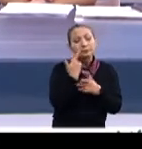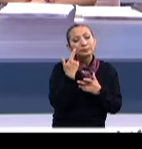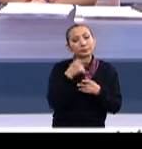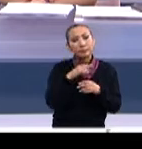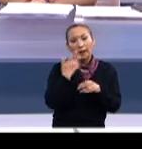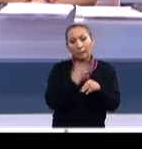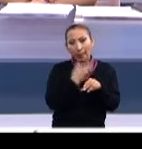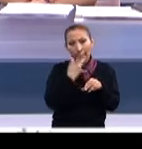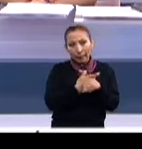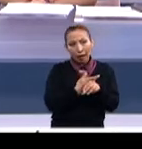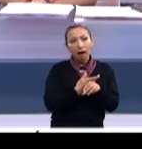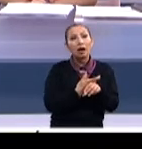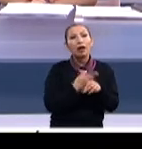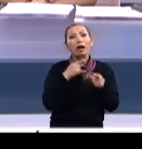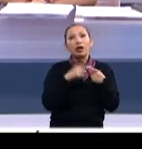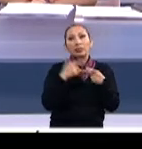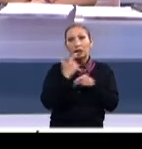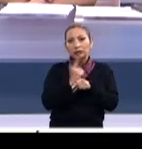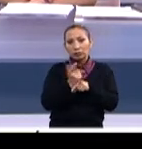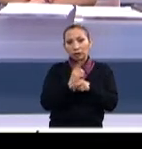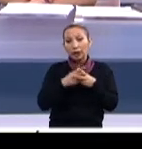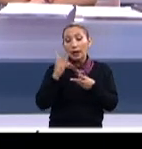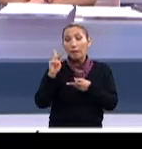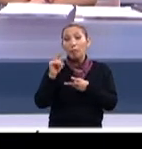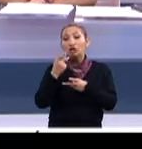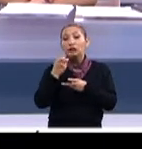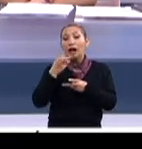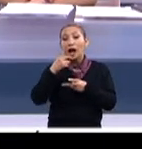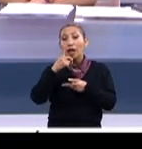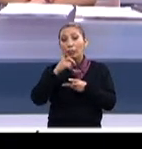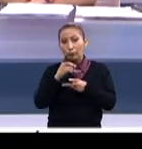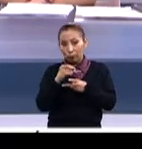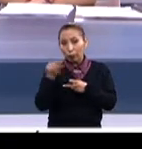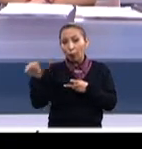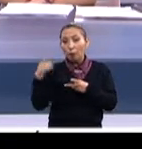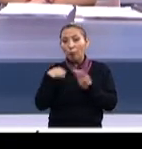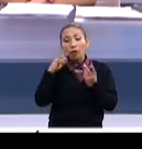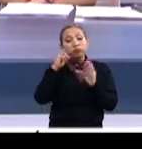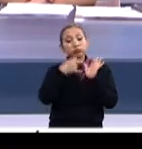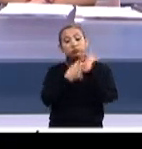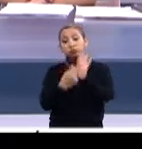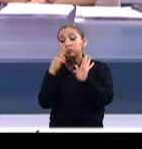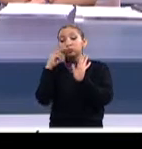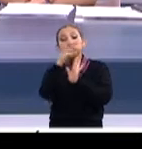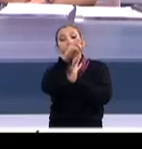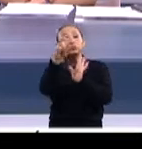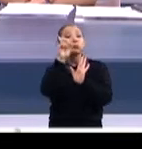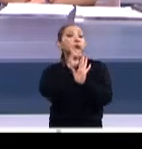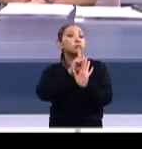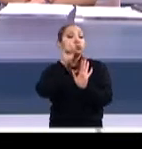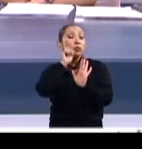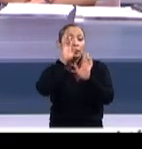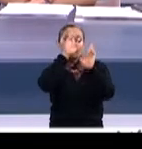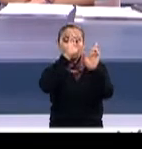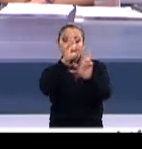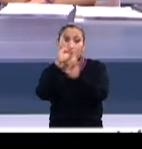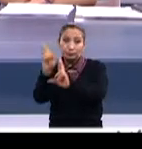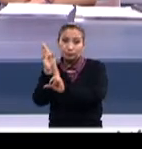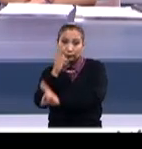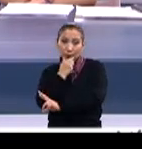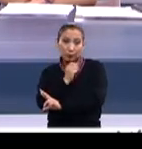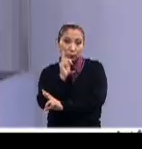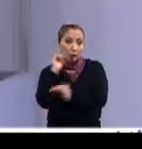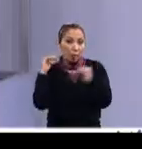de nivel bachillerato, de licenciatura y de posgrado, la visión de género, ¿no? Respetando cada una de